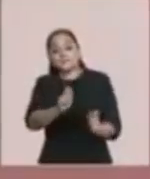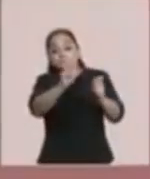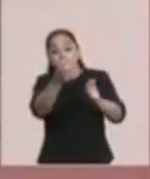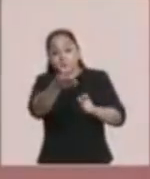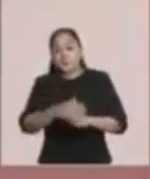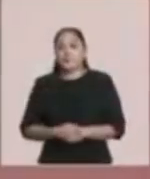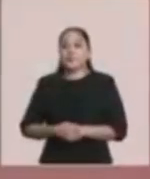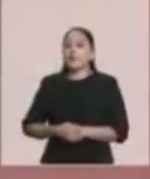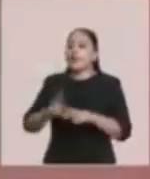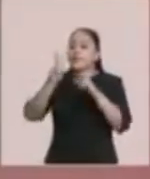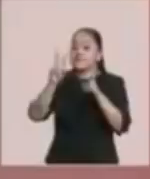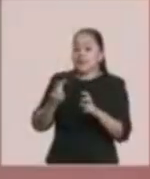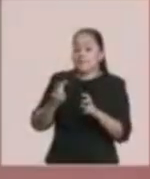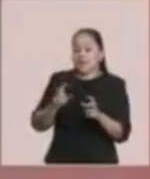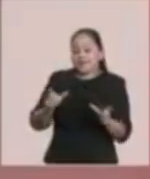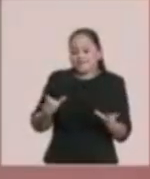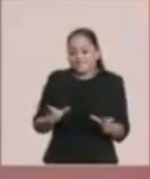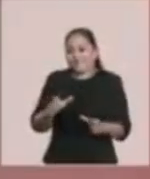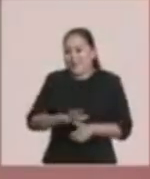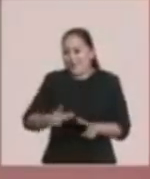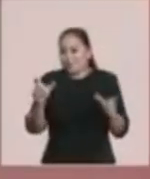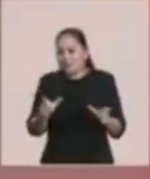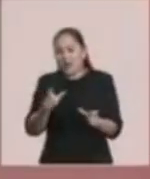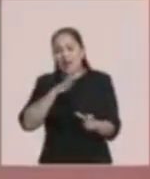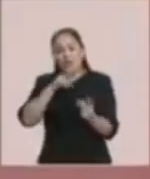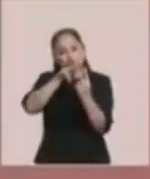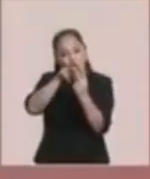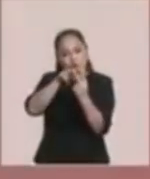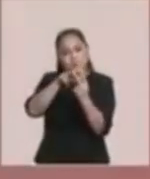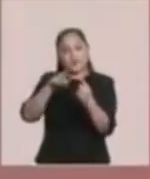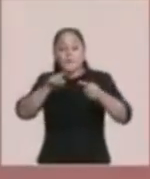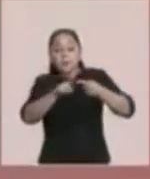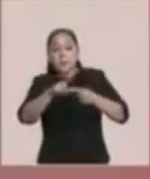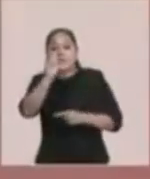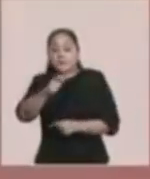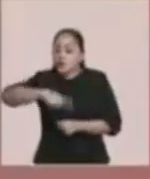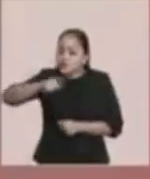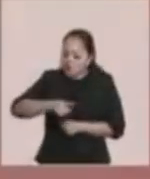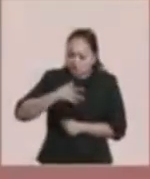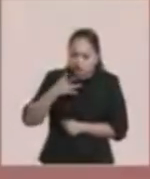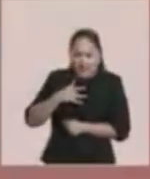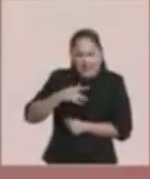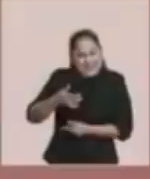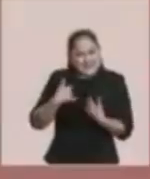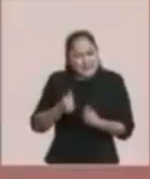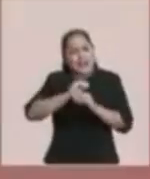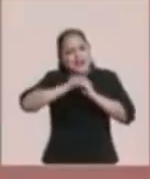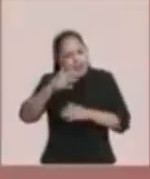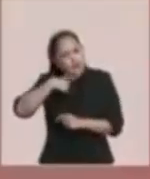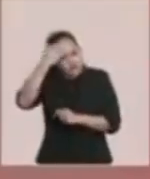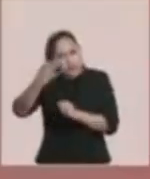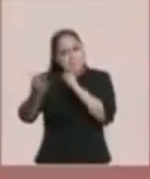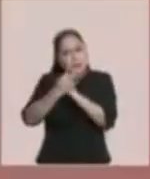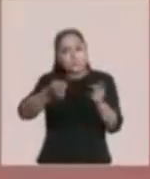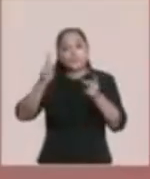tenemos básicamente dos opciones. La primera, apostarle a la certidumbre, apostarle a recuperar los valores